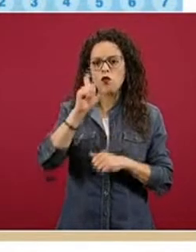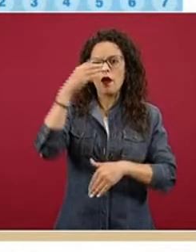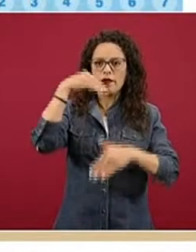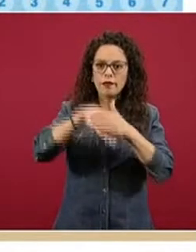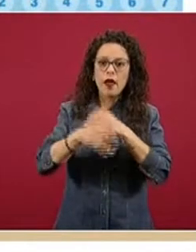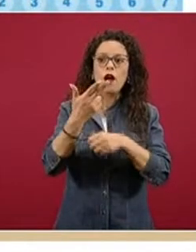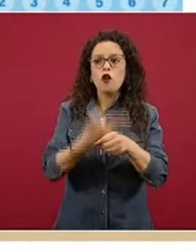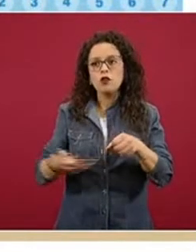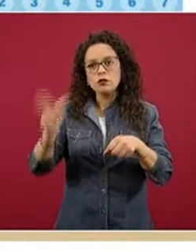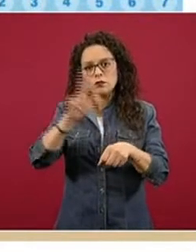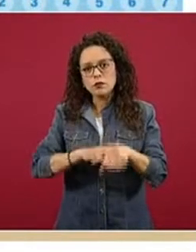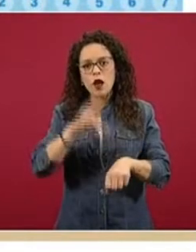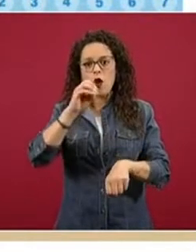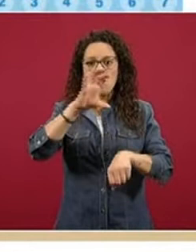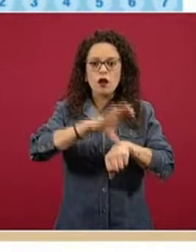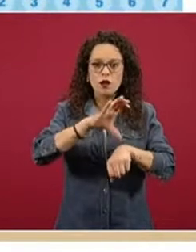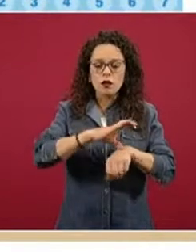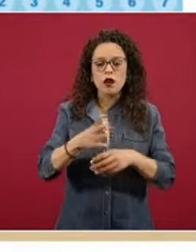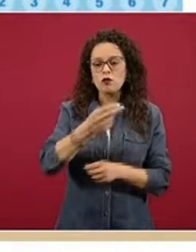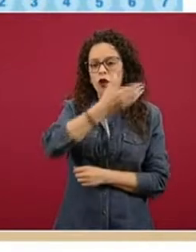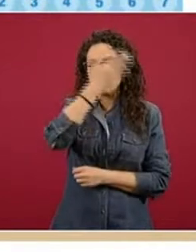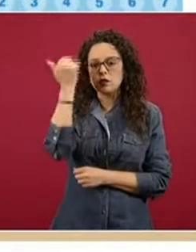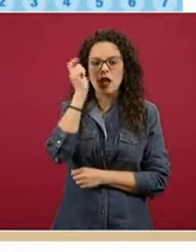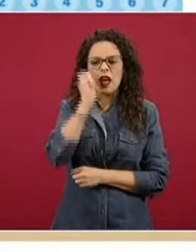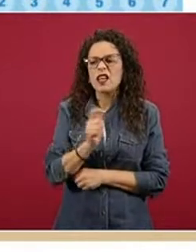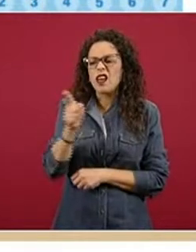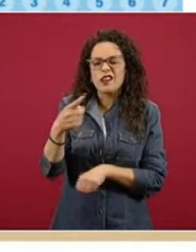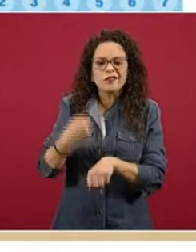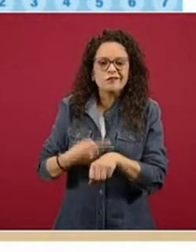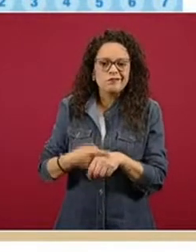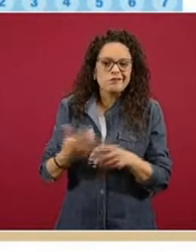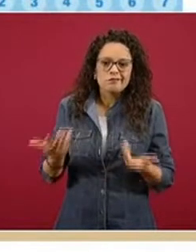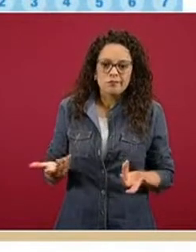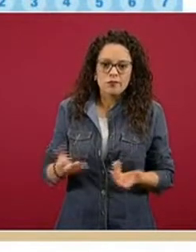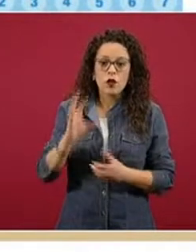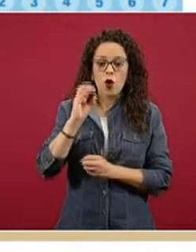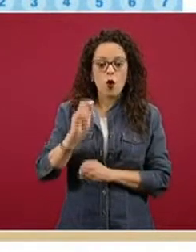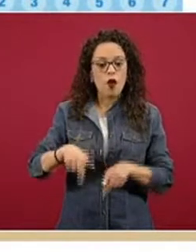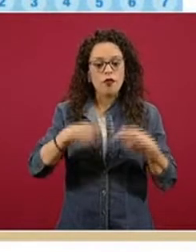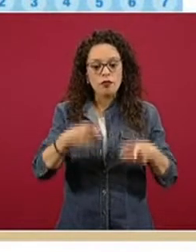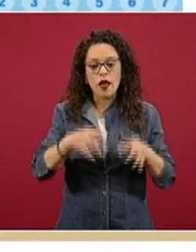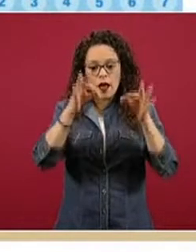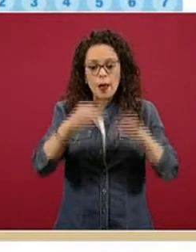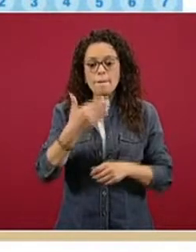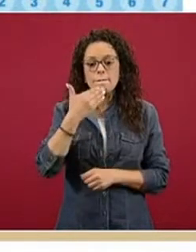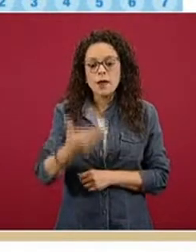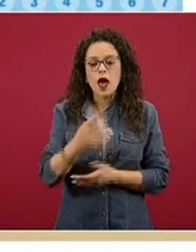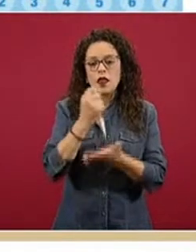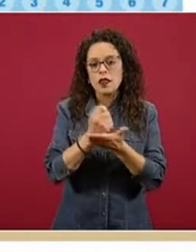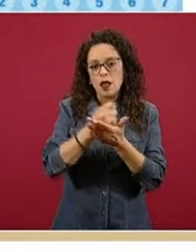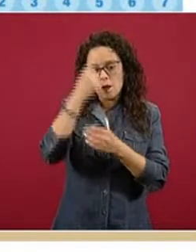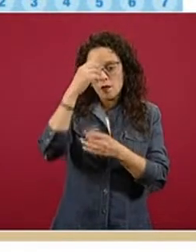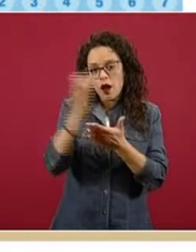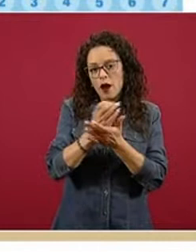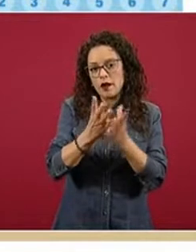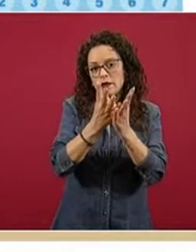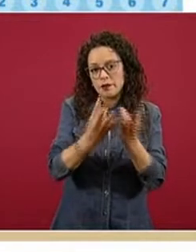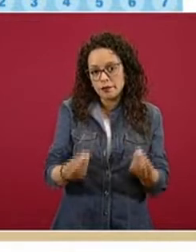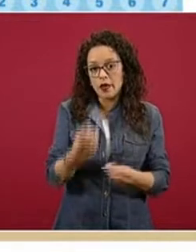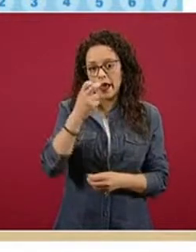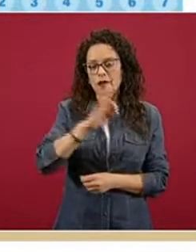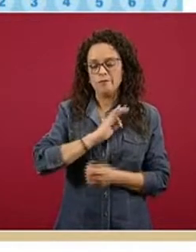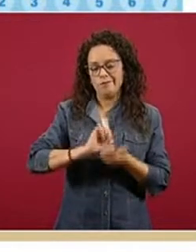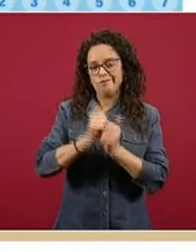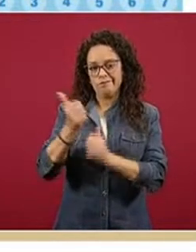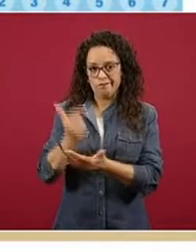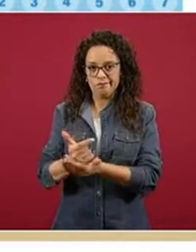de salud, pues no sepan identificar la enfermedad o no lo traten adecuadamente. Entonces se han hecho muchos